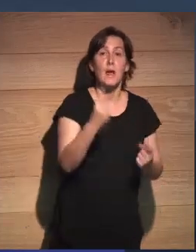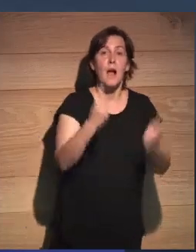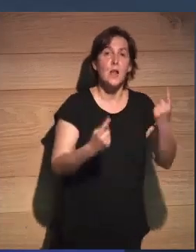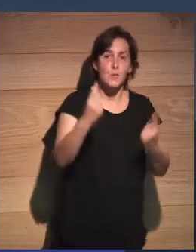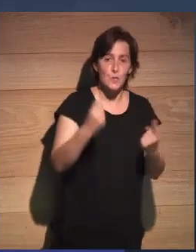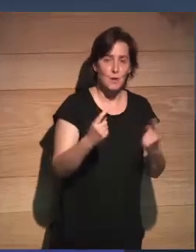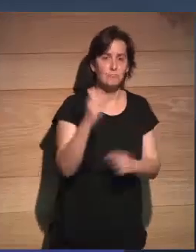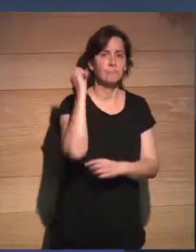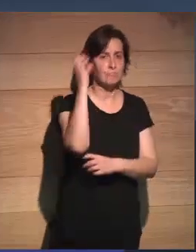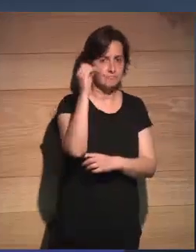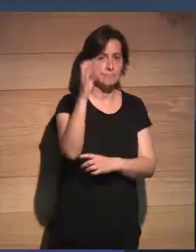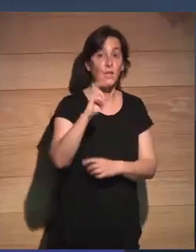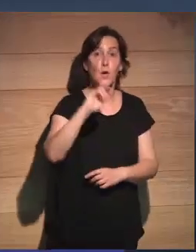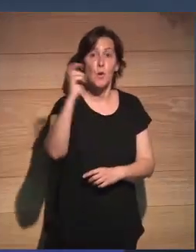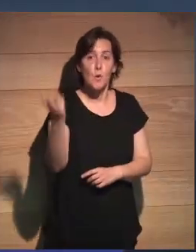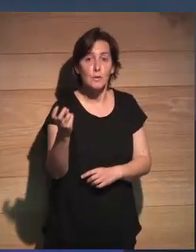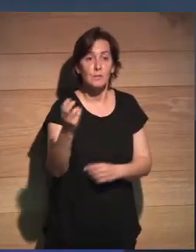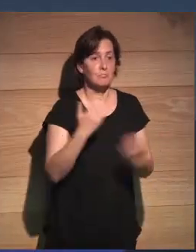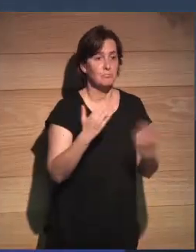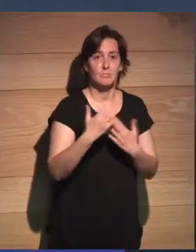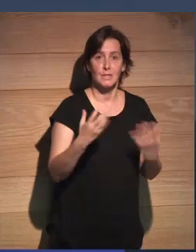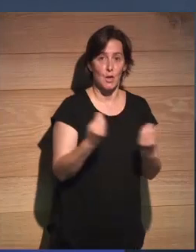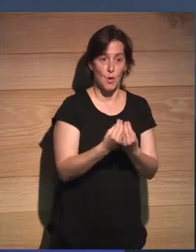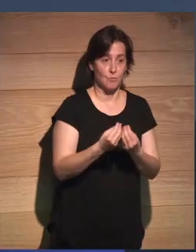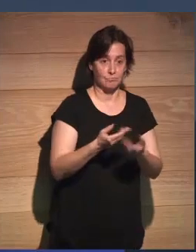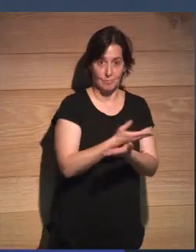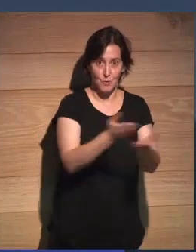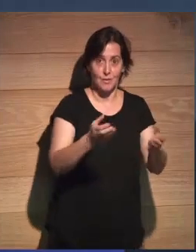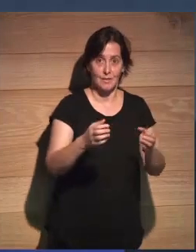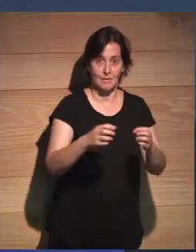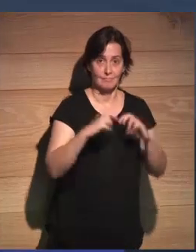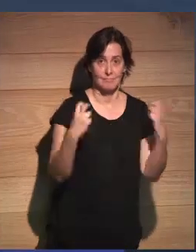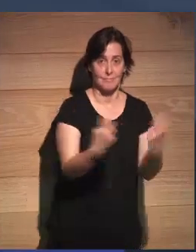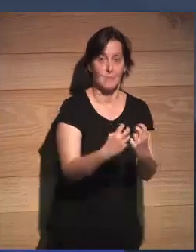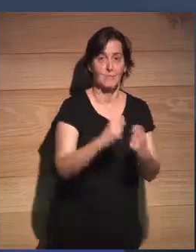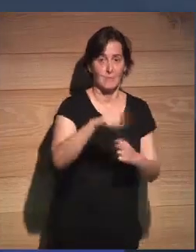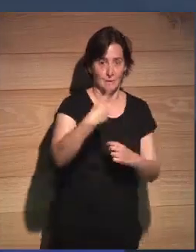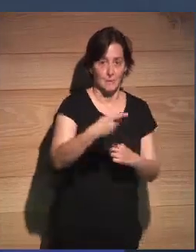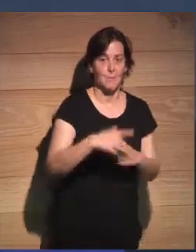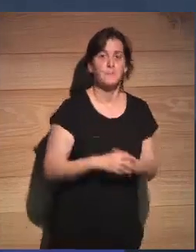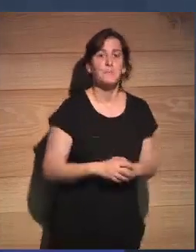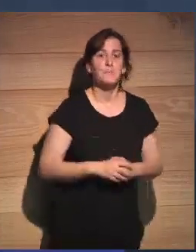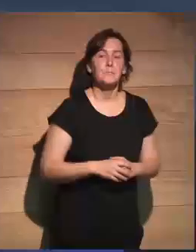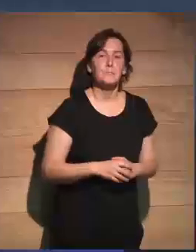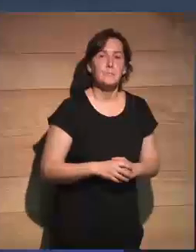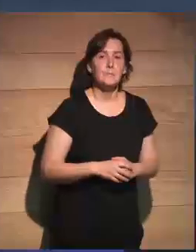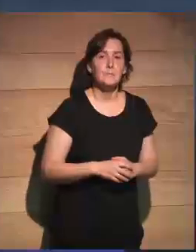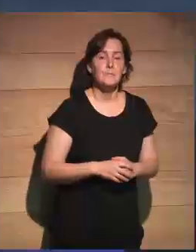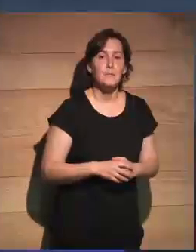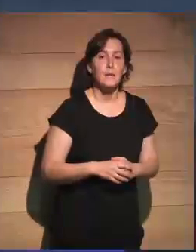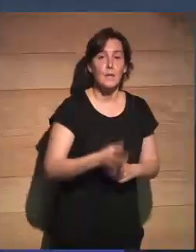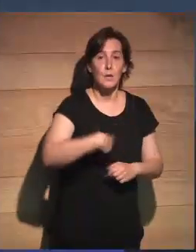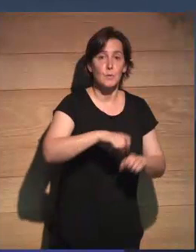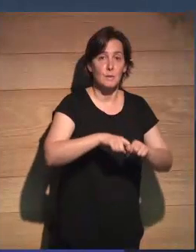nos van a hablar ahora, otras conversarán con todos ustedes en una mesa redonda que tendrá lugar posteriormente.